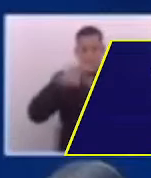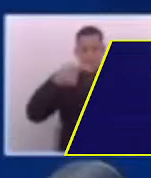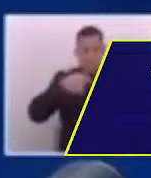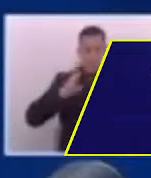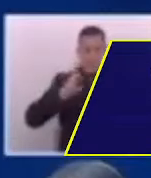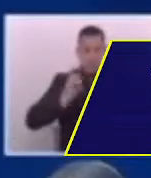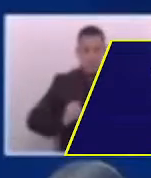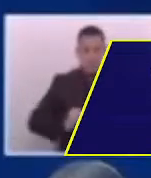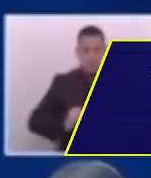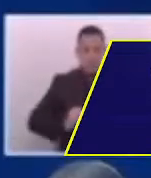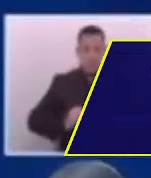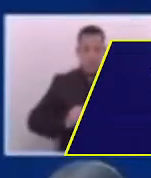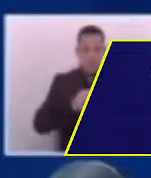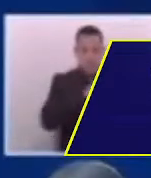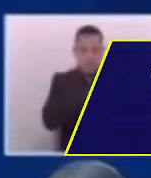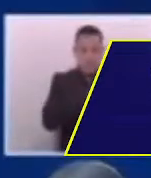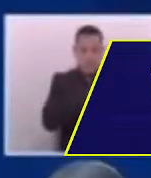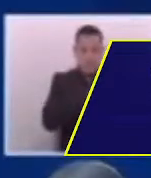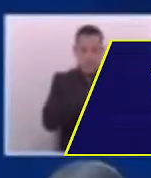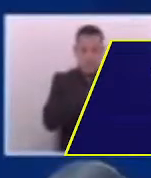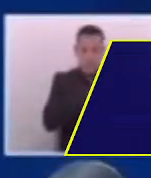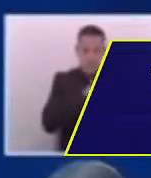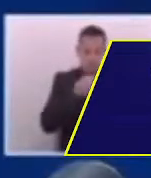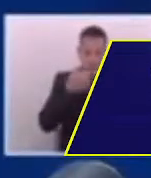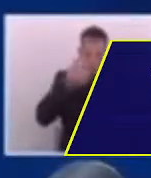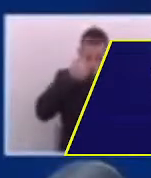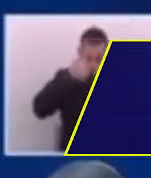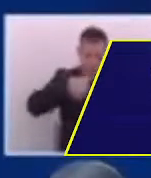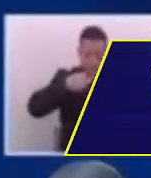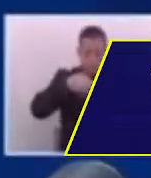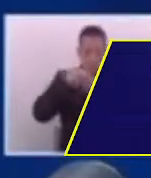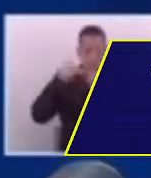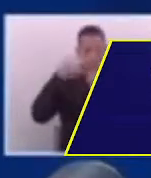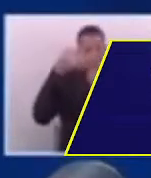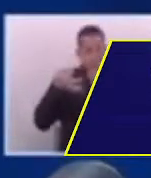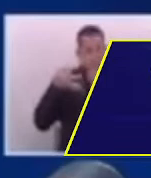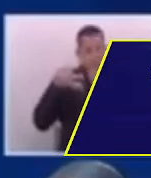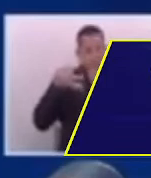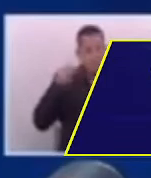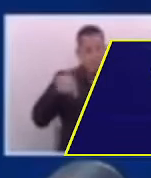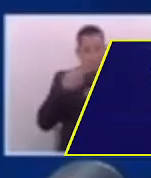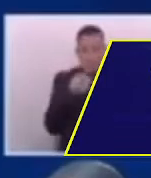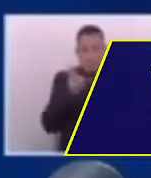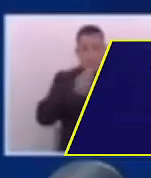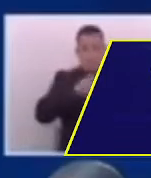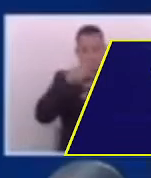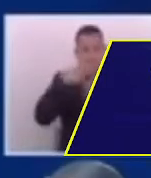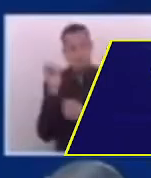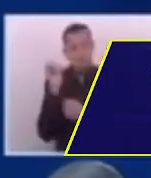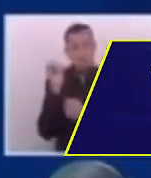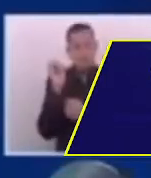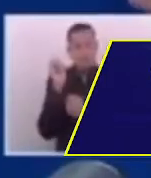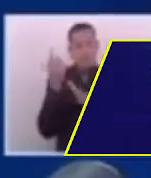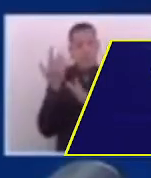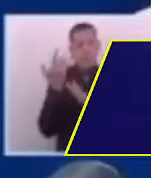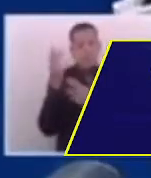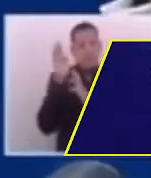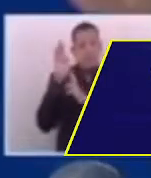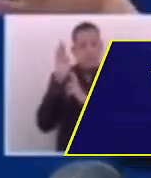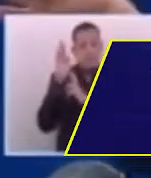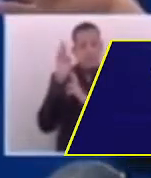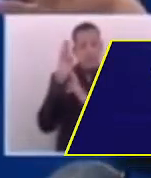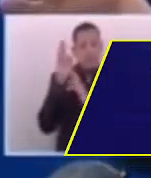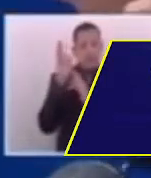soberana se tiene que pasar por la asamblea legislativa entonces decir que quede aquí escrito en esta ley Es simplemente esperar que nadie